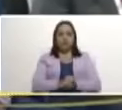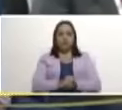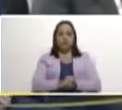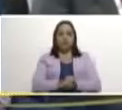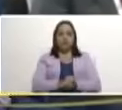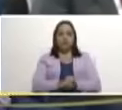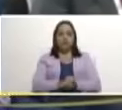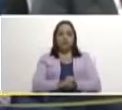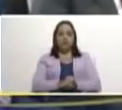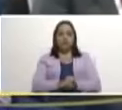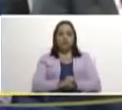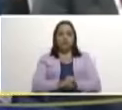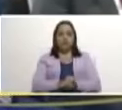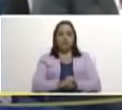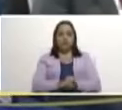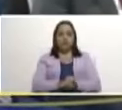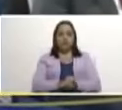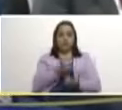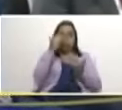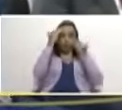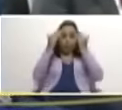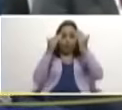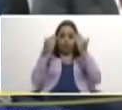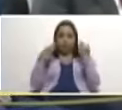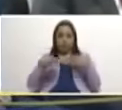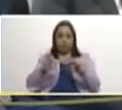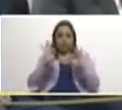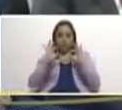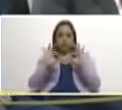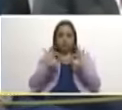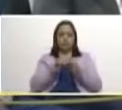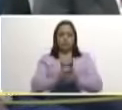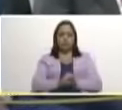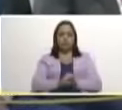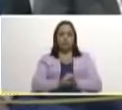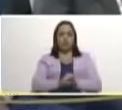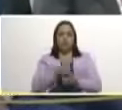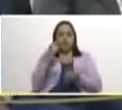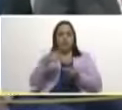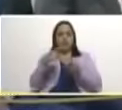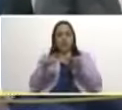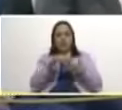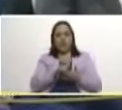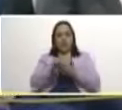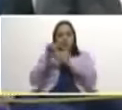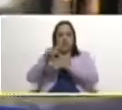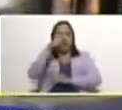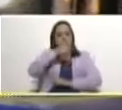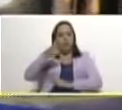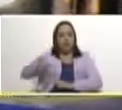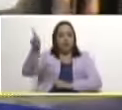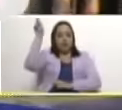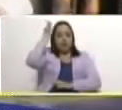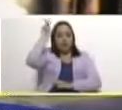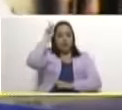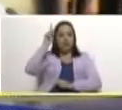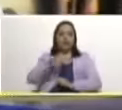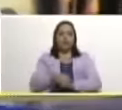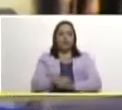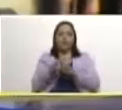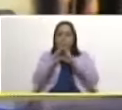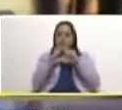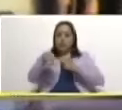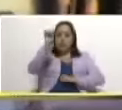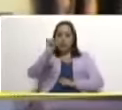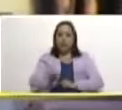Mi saludo muy especial a los capitanes y líderes de los pueblos indígenas de todo el